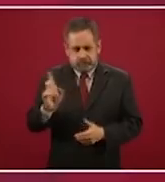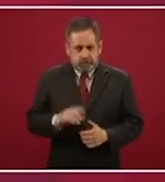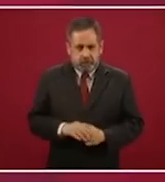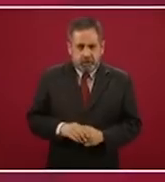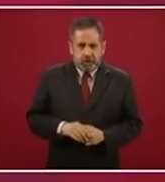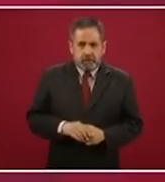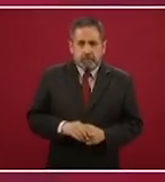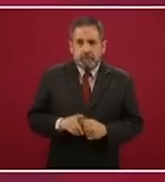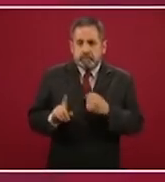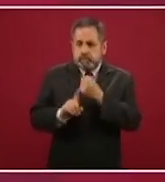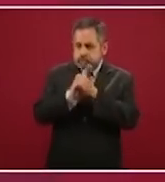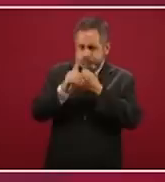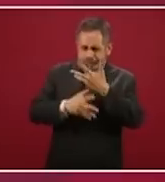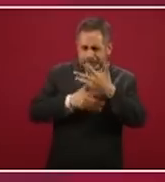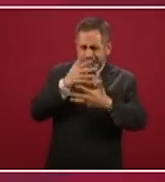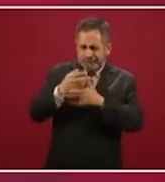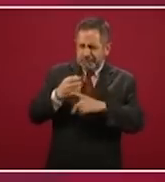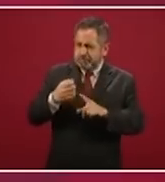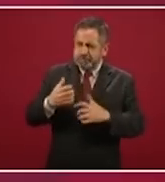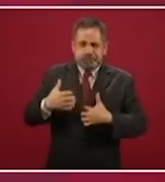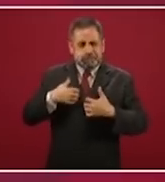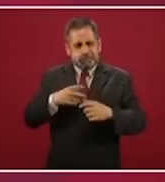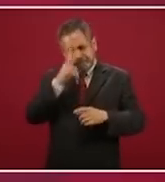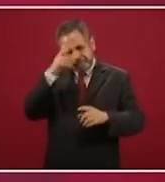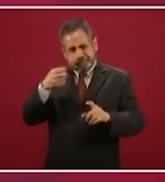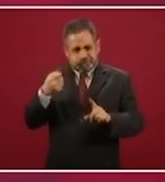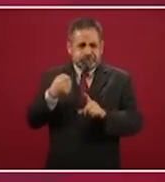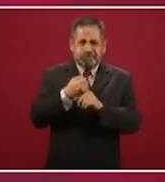La violencia está mal vista.